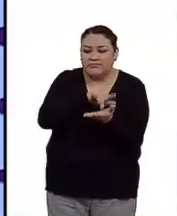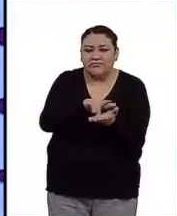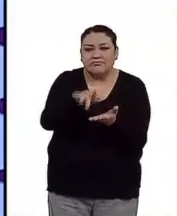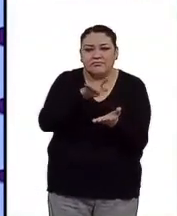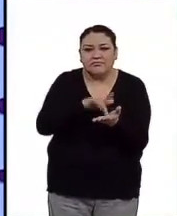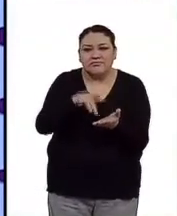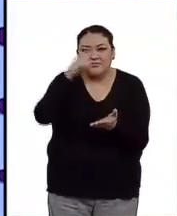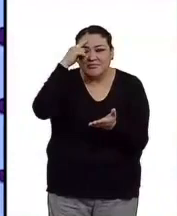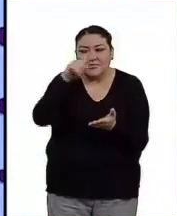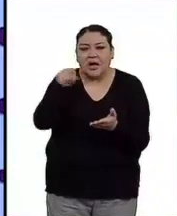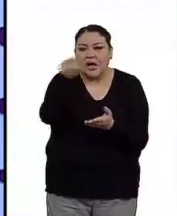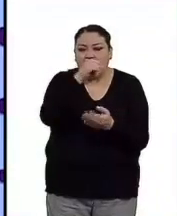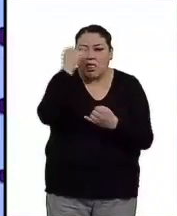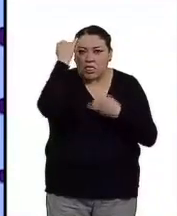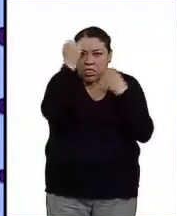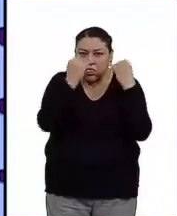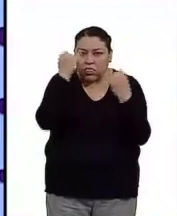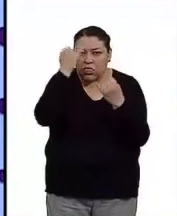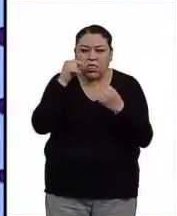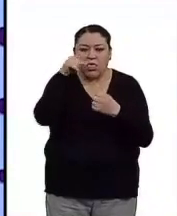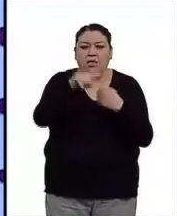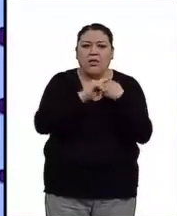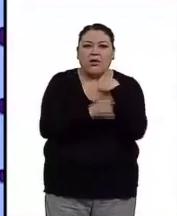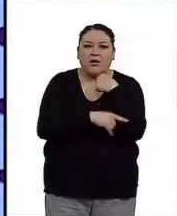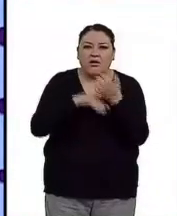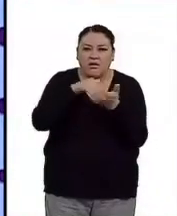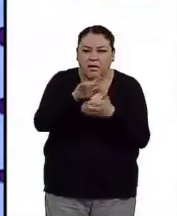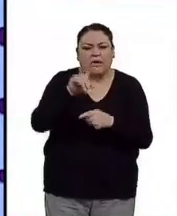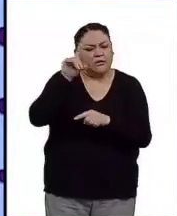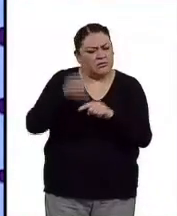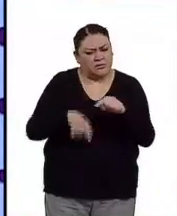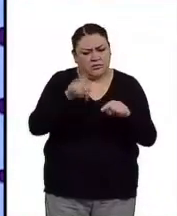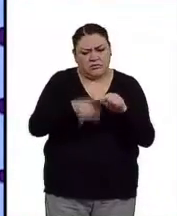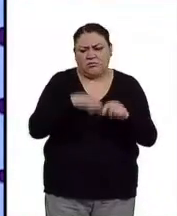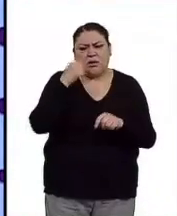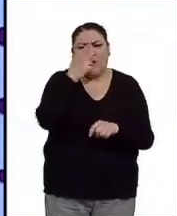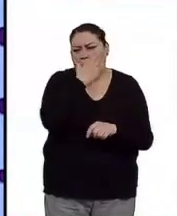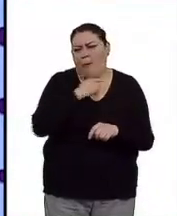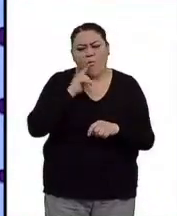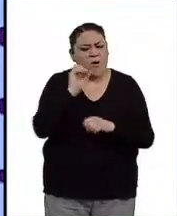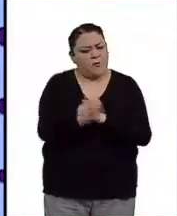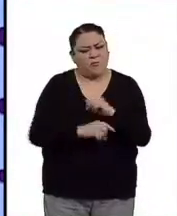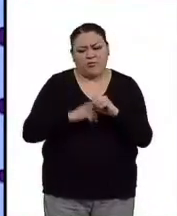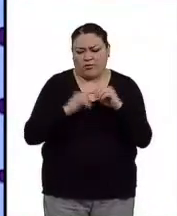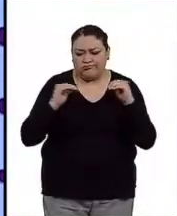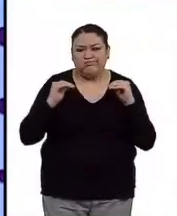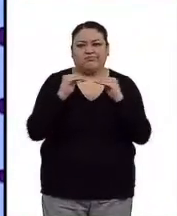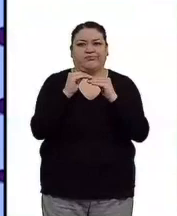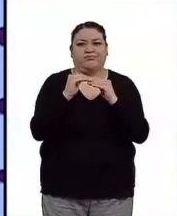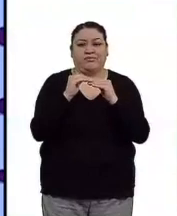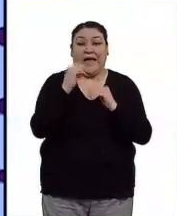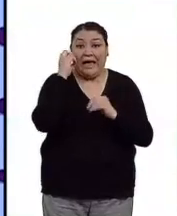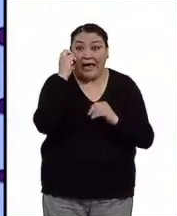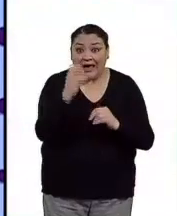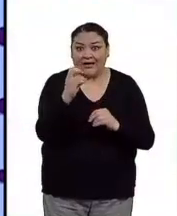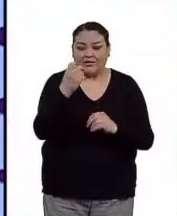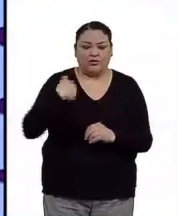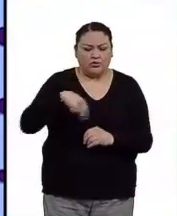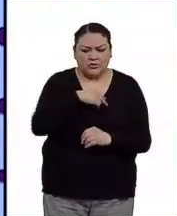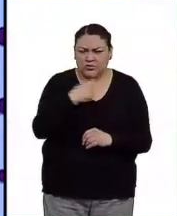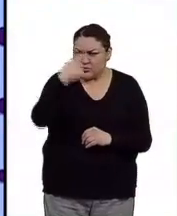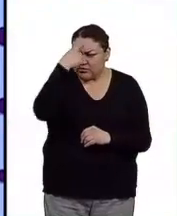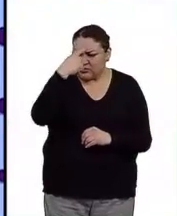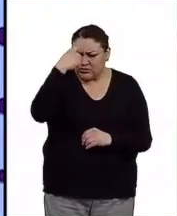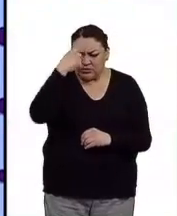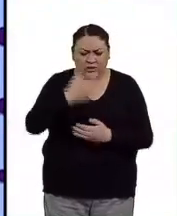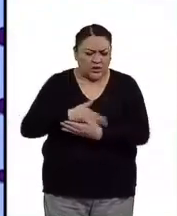que erradiquemos esta discriminación por embarazo y en general para que promovamos la igualdad entre mujeres y hombres. Entonces, cambiar el concepto de que toda la parte de